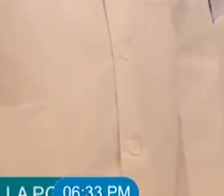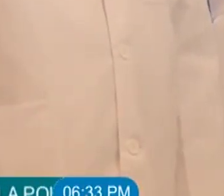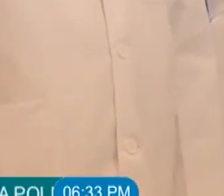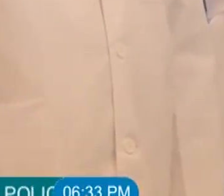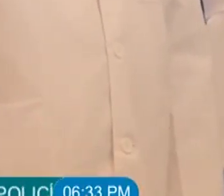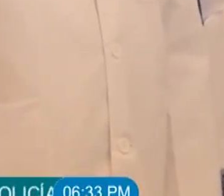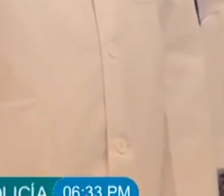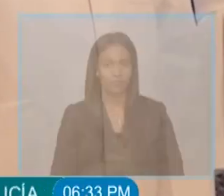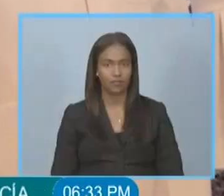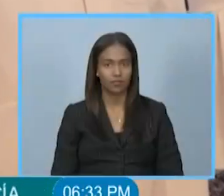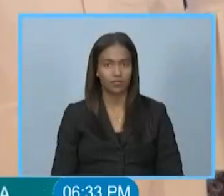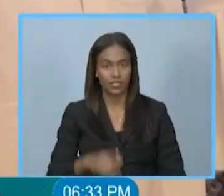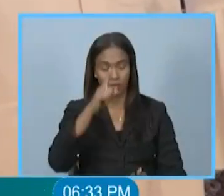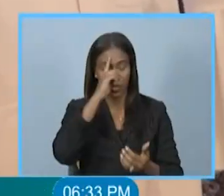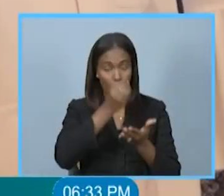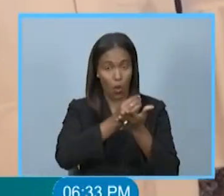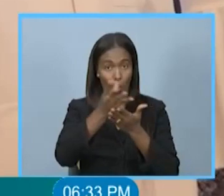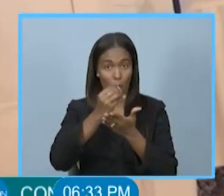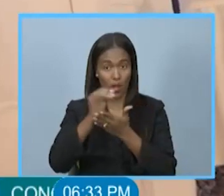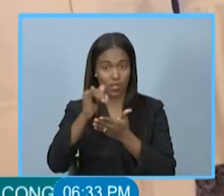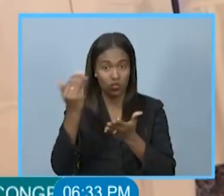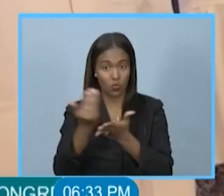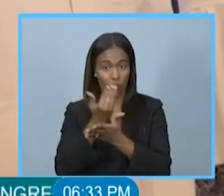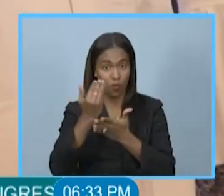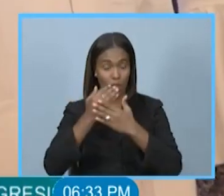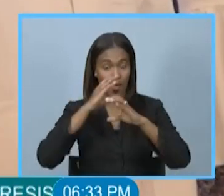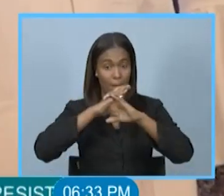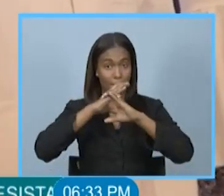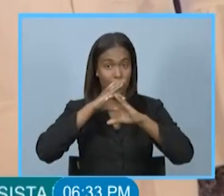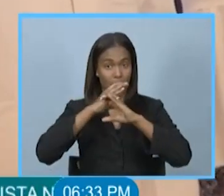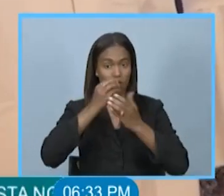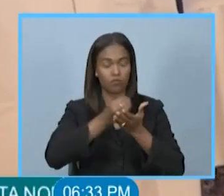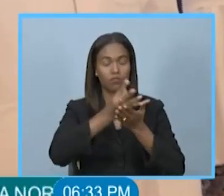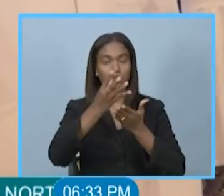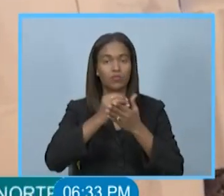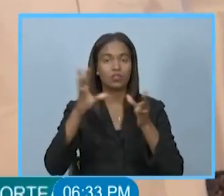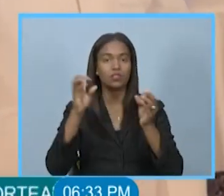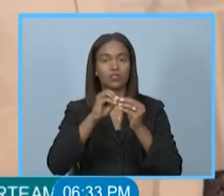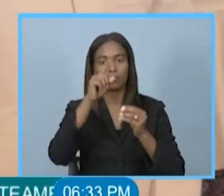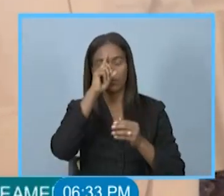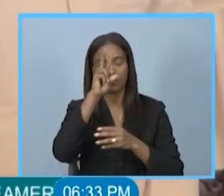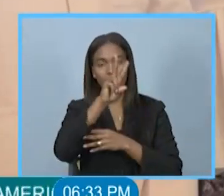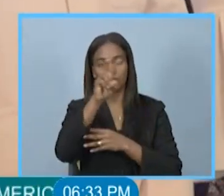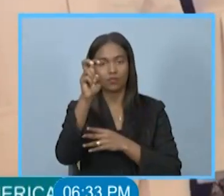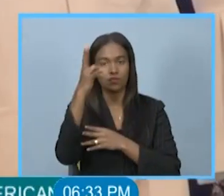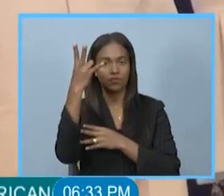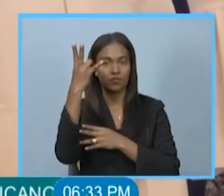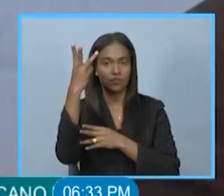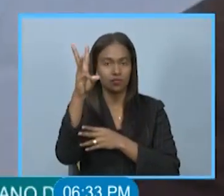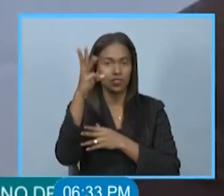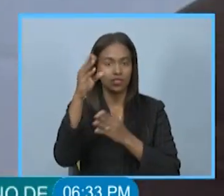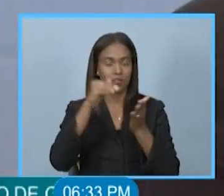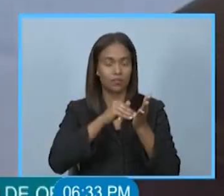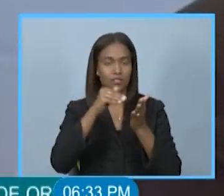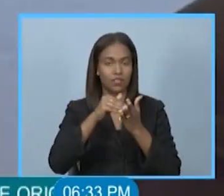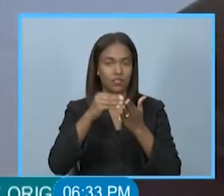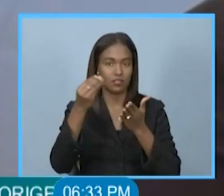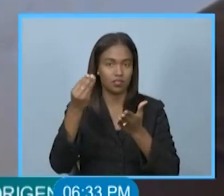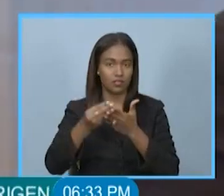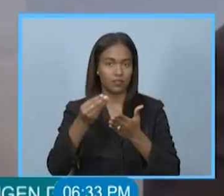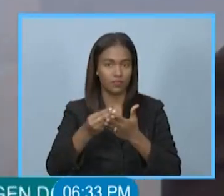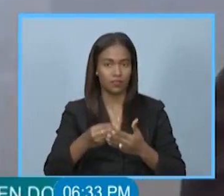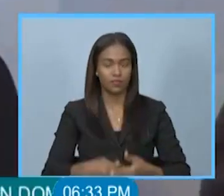para la compra de estos modernos vehículos fueron invertidos alrededor de 216 millones de